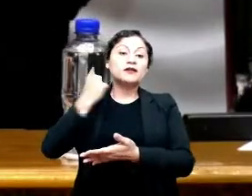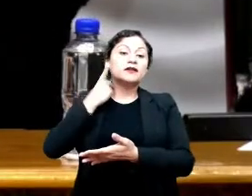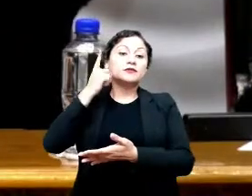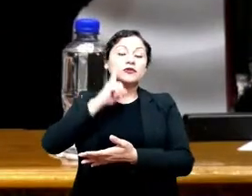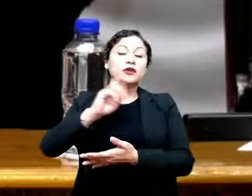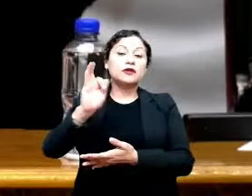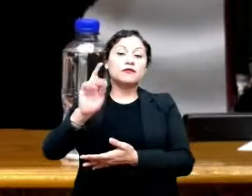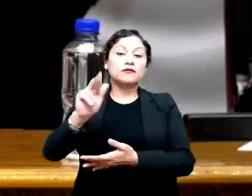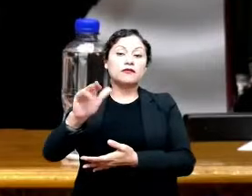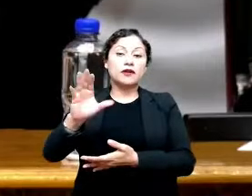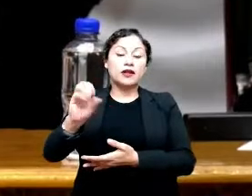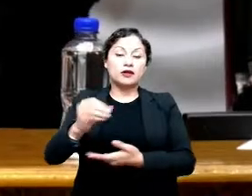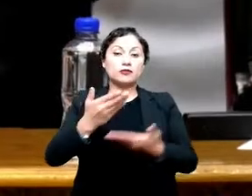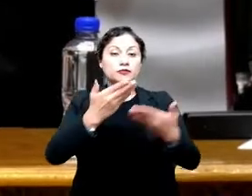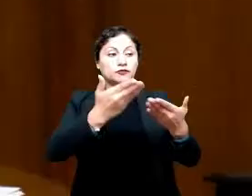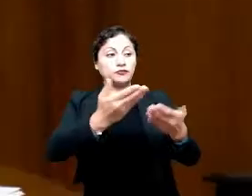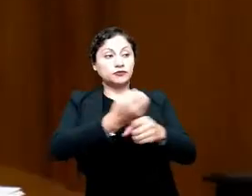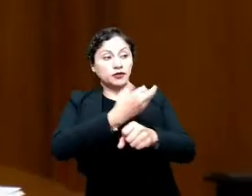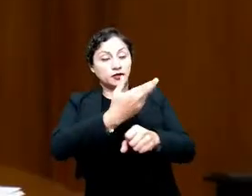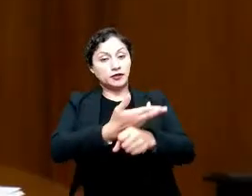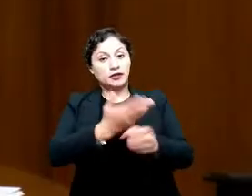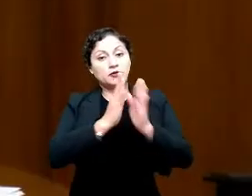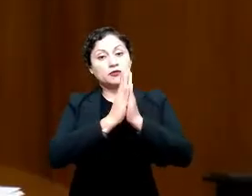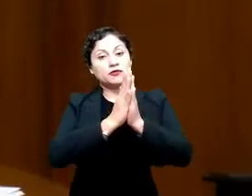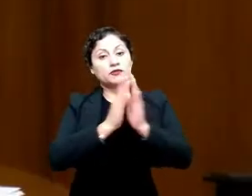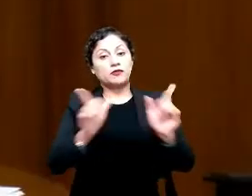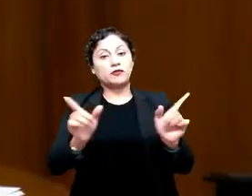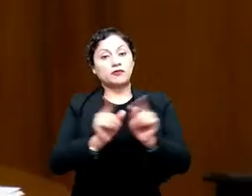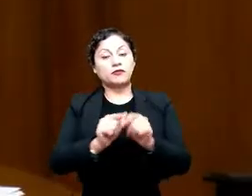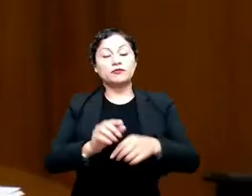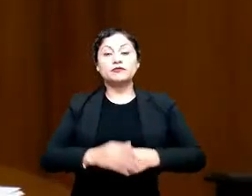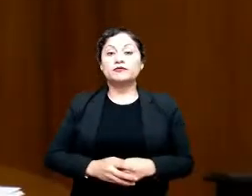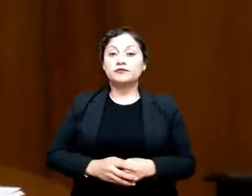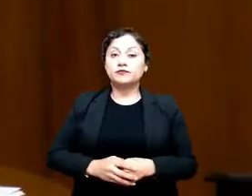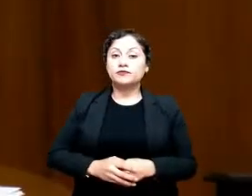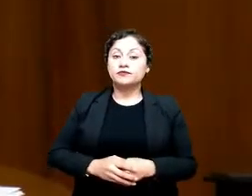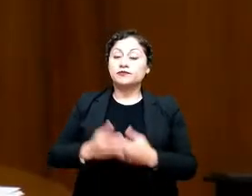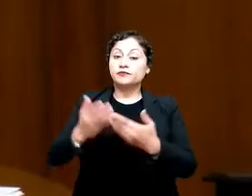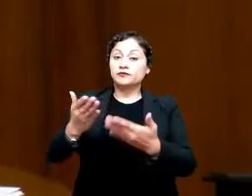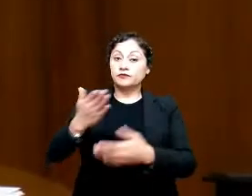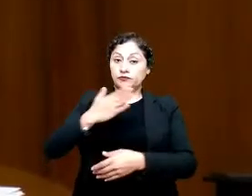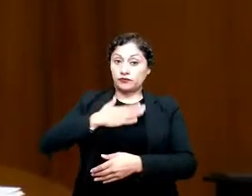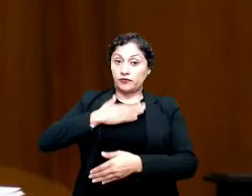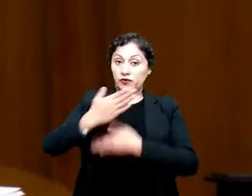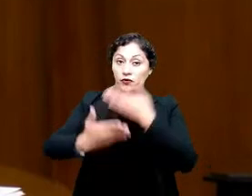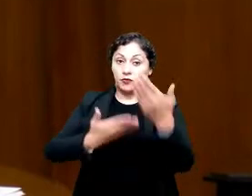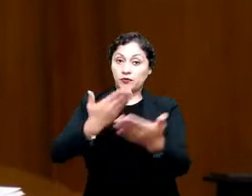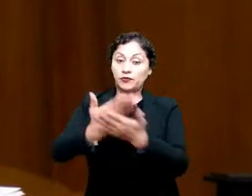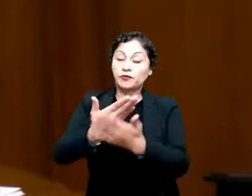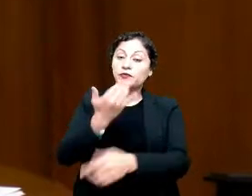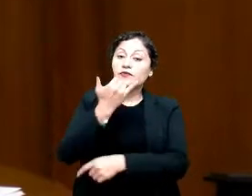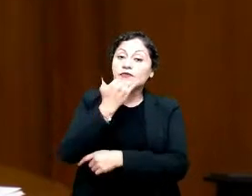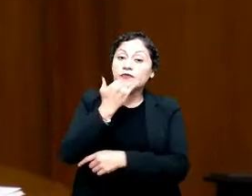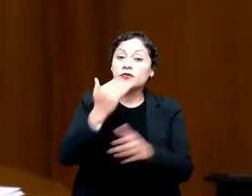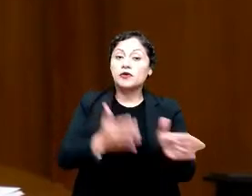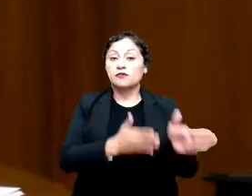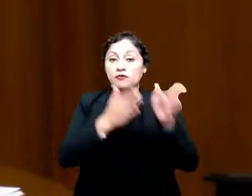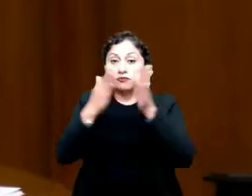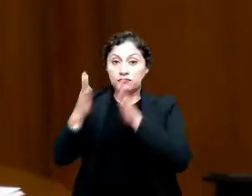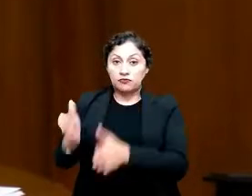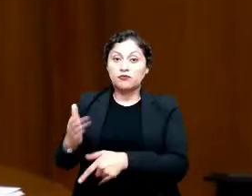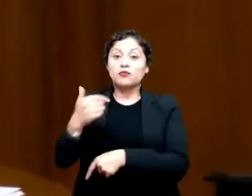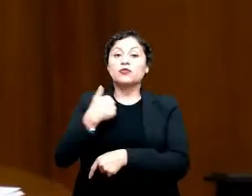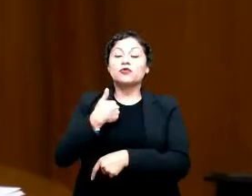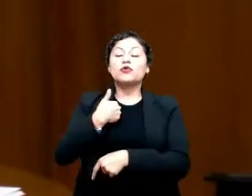favor, secretario general de Gobierno, concluya con su intervención. Rápidamente les pido yo personalmente una disculpa por la ampliación, pero quise hacer